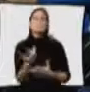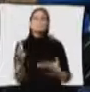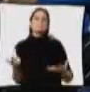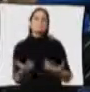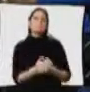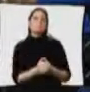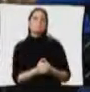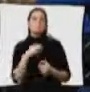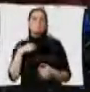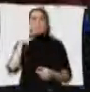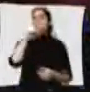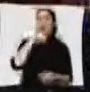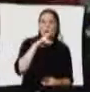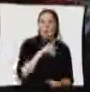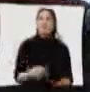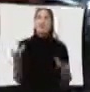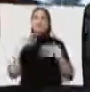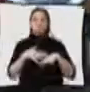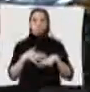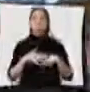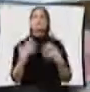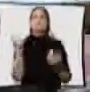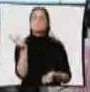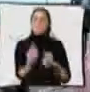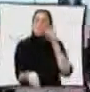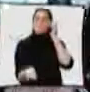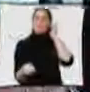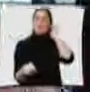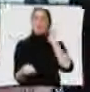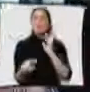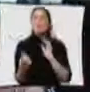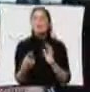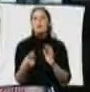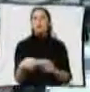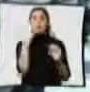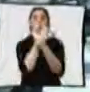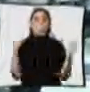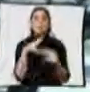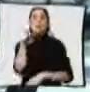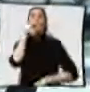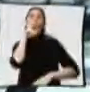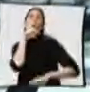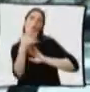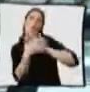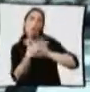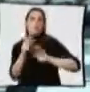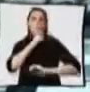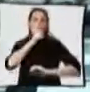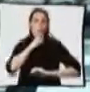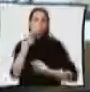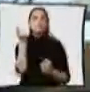adquirir fluidez verbal, nos enseña a hablar en público,